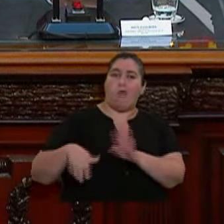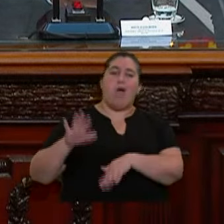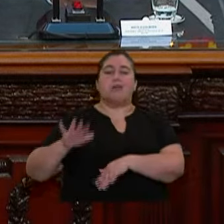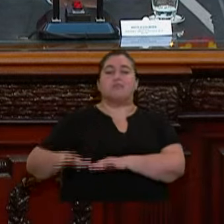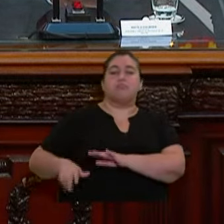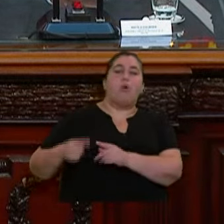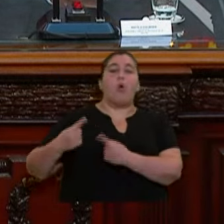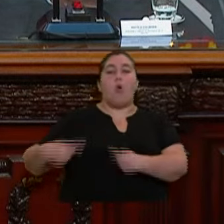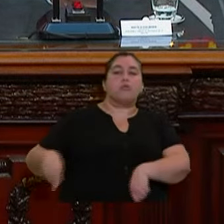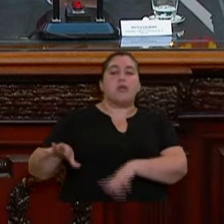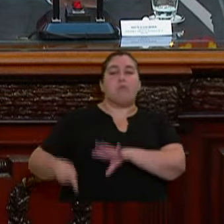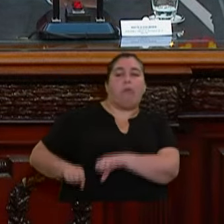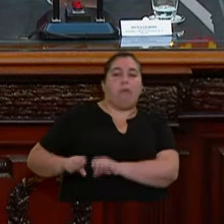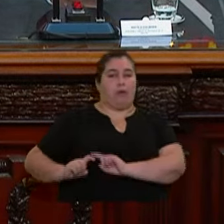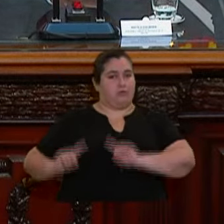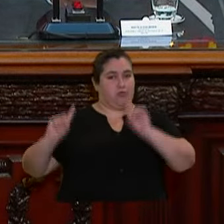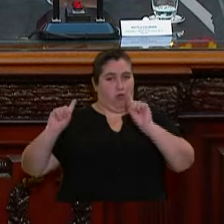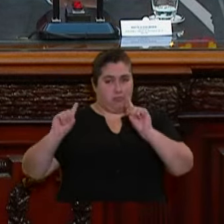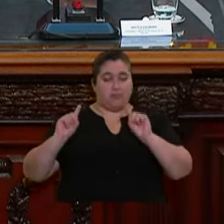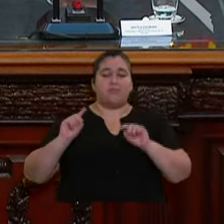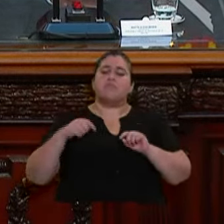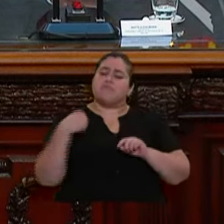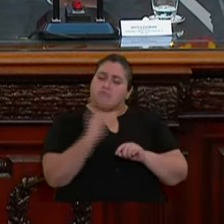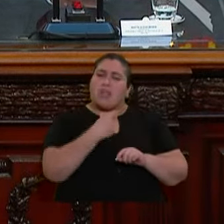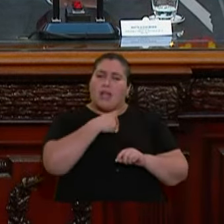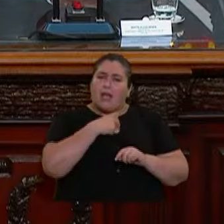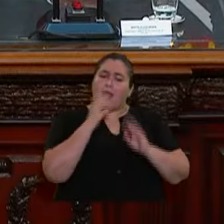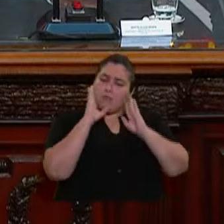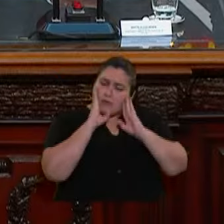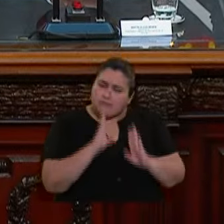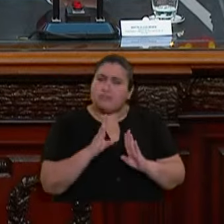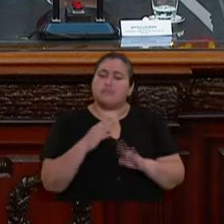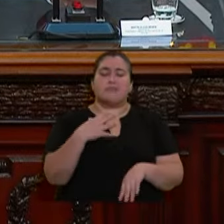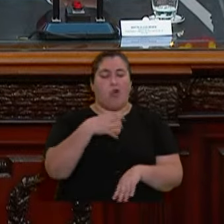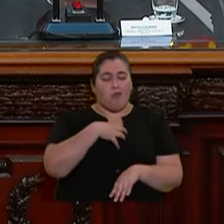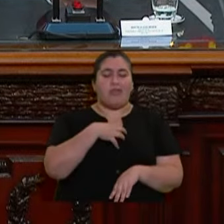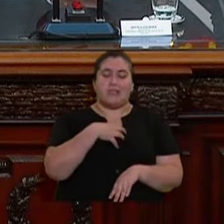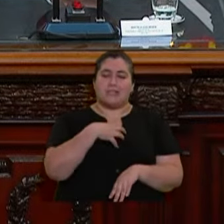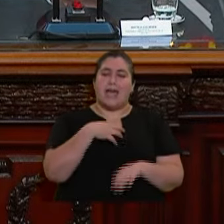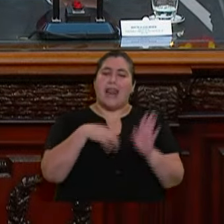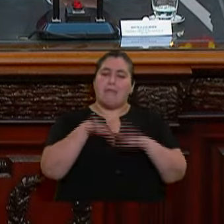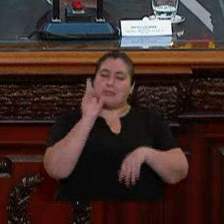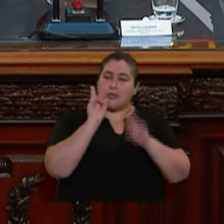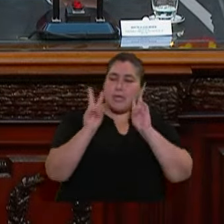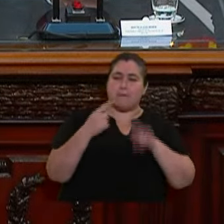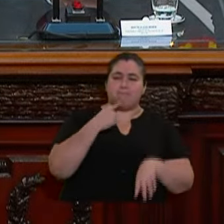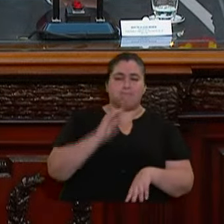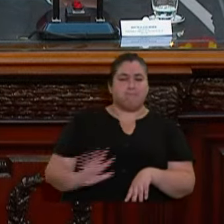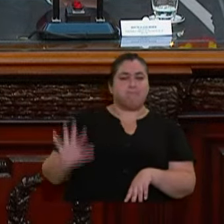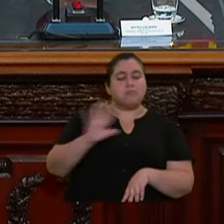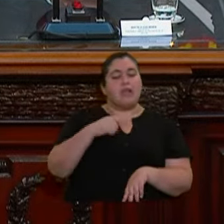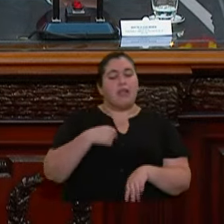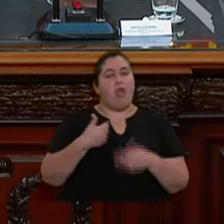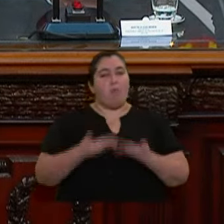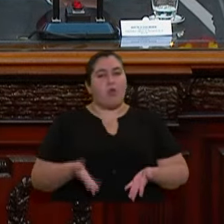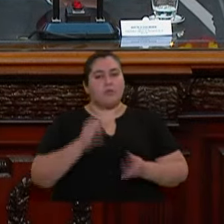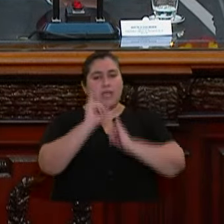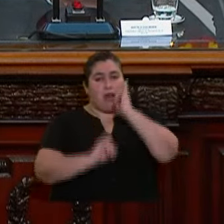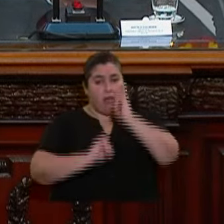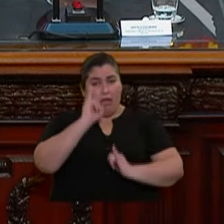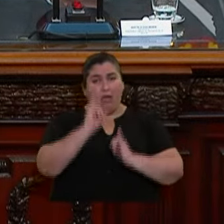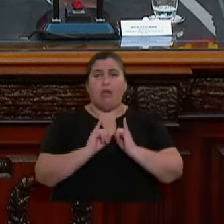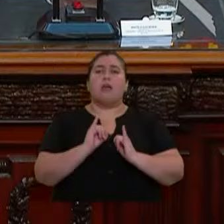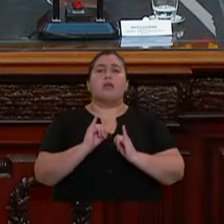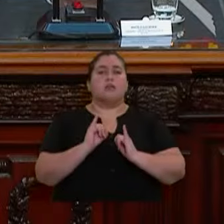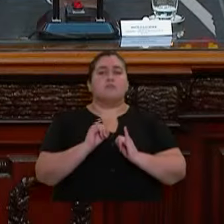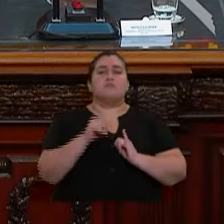electorales. Por esta razón y con el deseo de estar equivocado en mi desconfianza hacia muchos de ustedes, es que quiero aprovechar esta ocasión para